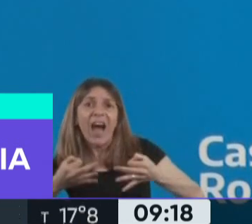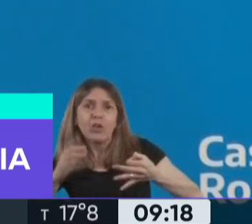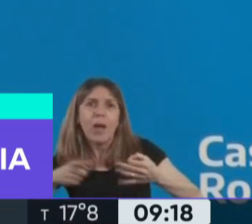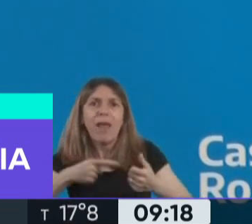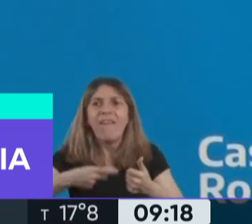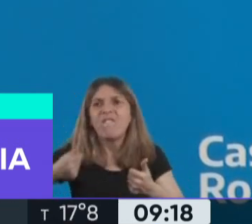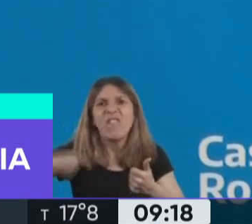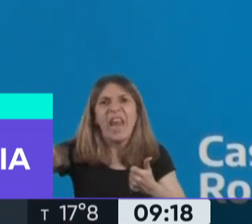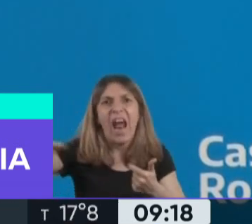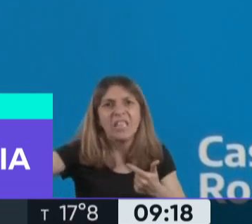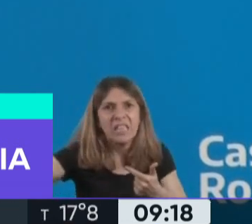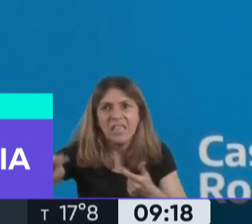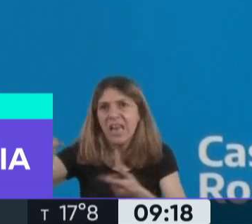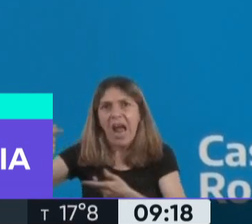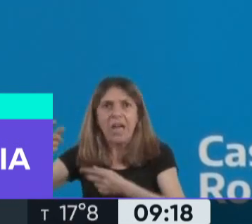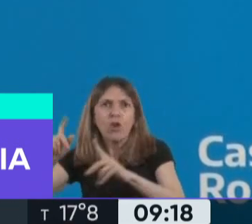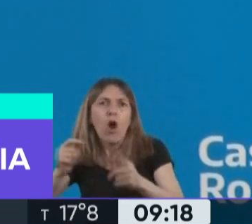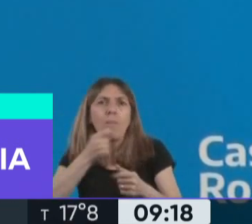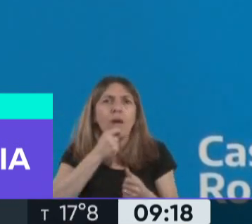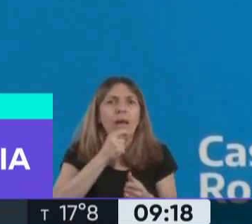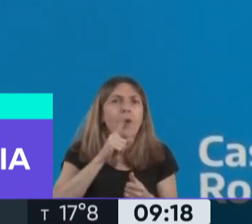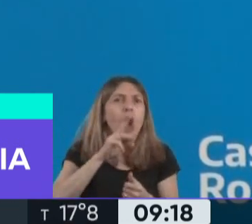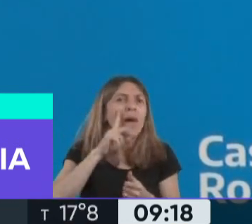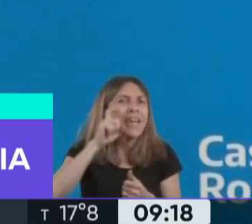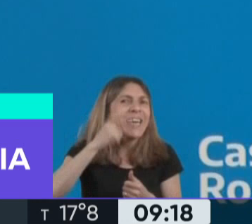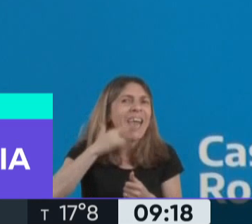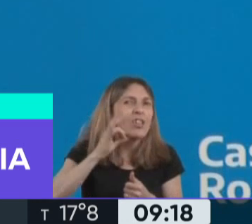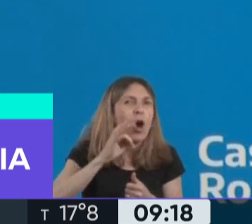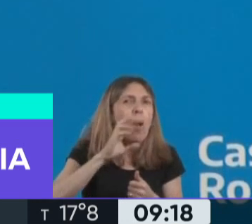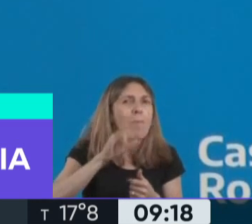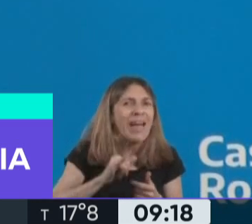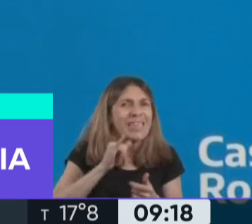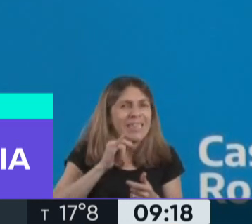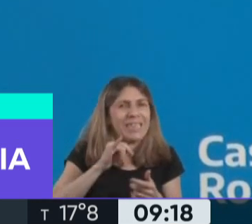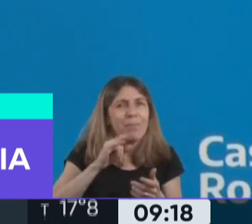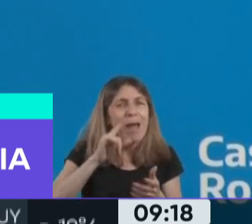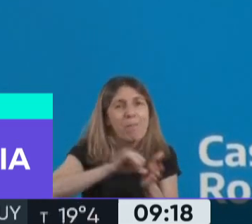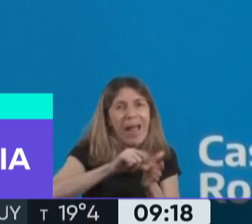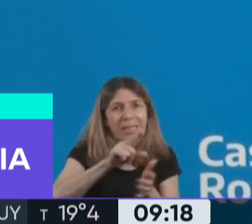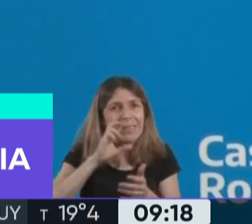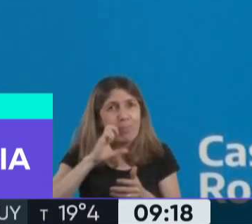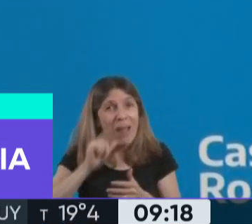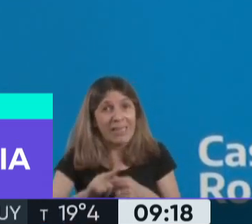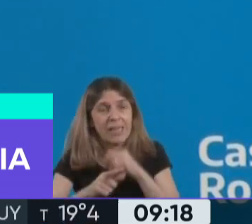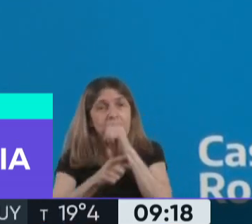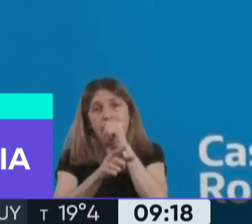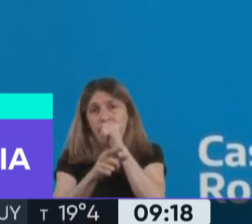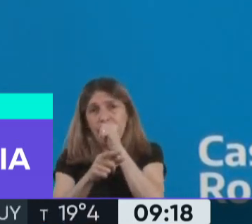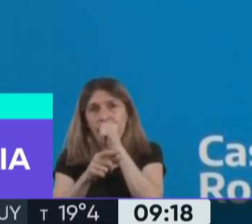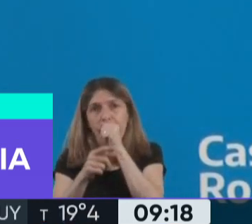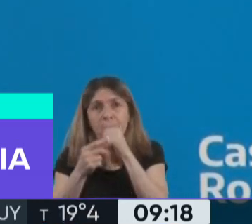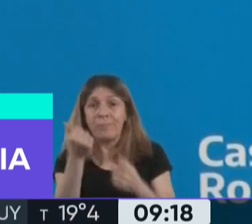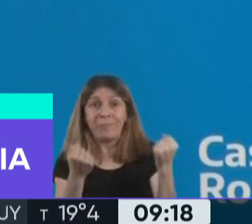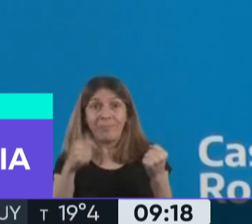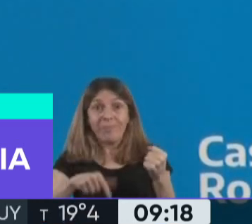están el riesgo país o otra cantidad de cosas que no tienen que ver exactamente con cómo está la economía real. La economía real en la Argentina